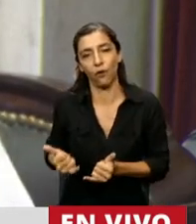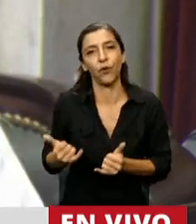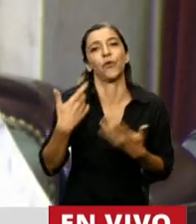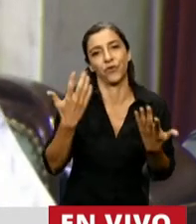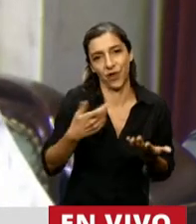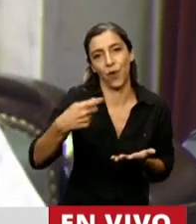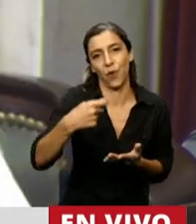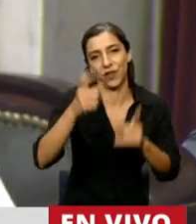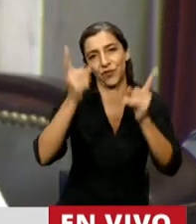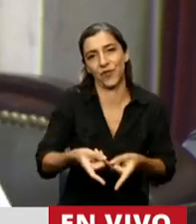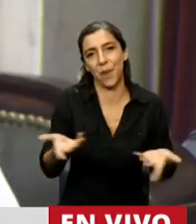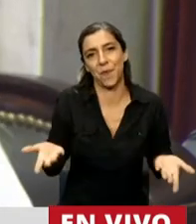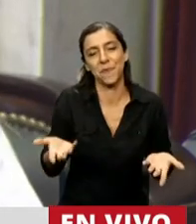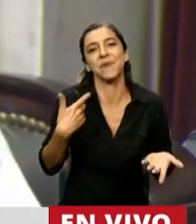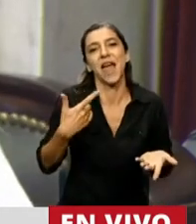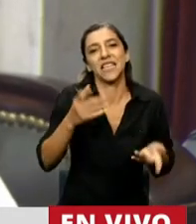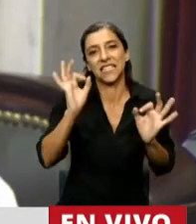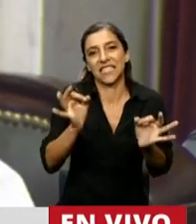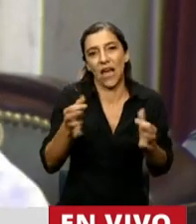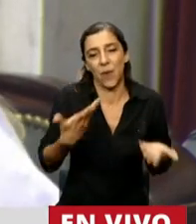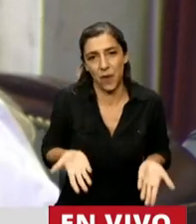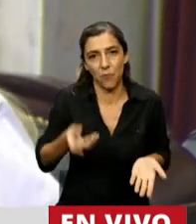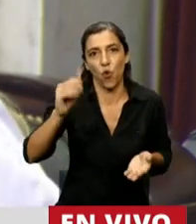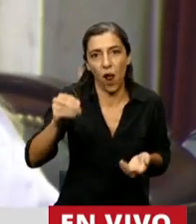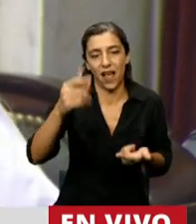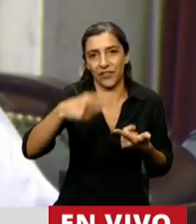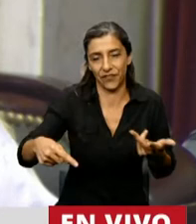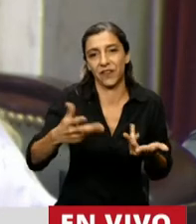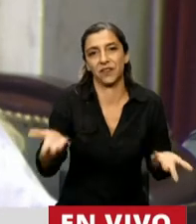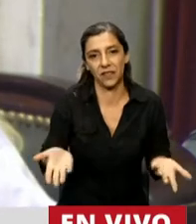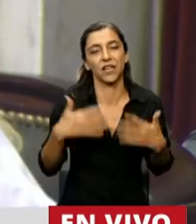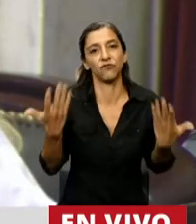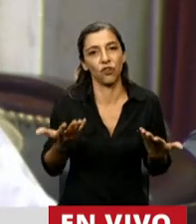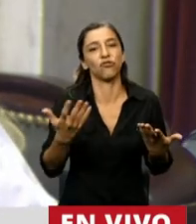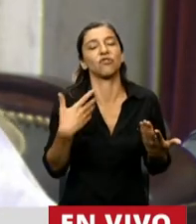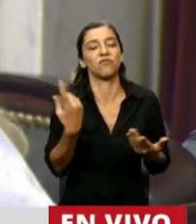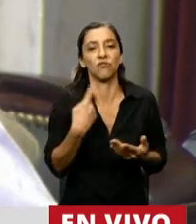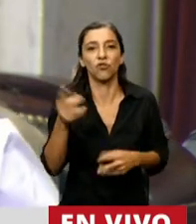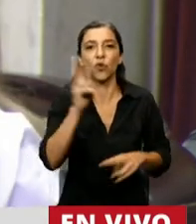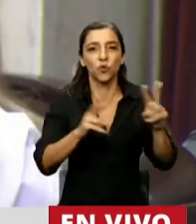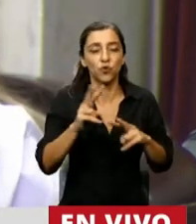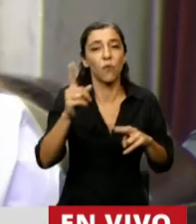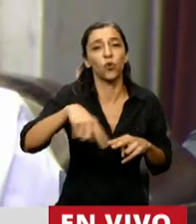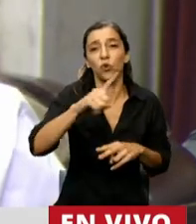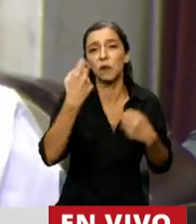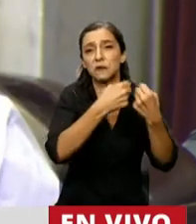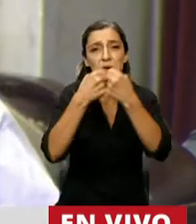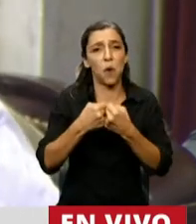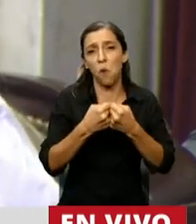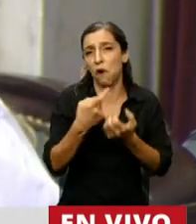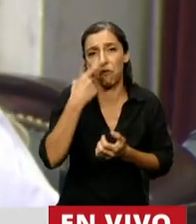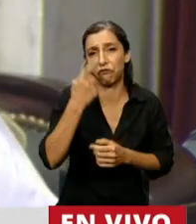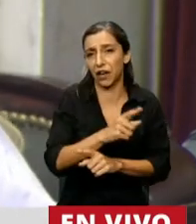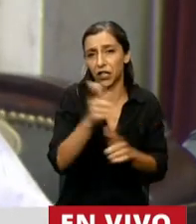una fórmula jubilatoria diseñada por afuera del trabajo de la comisión y sin los consensos. Muestran entonces la verdadera